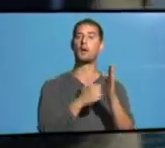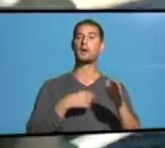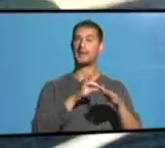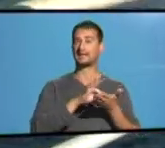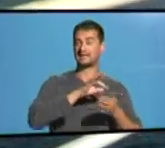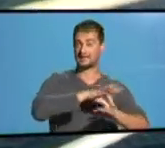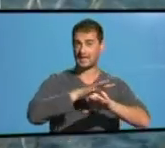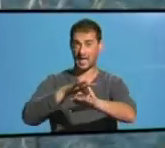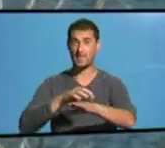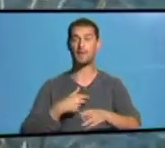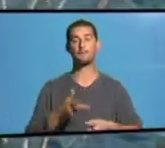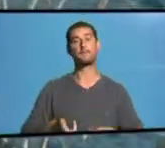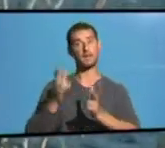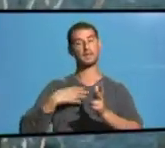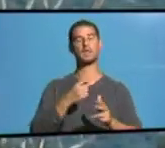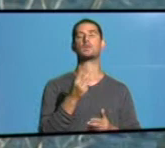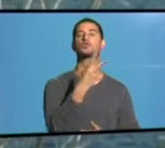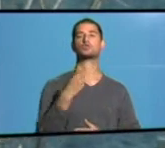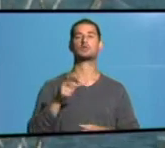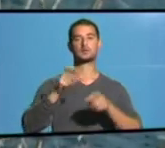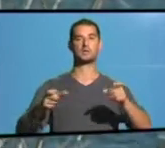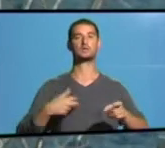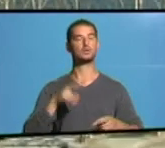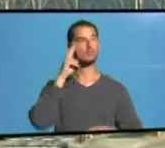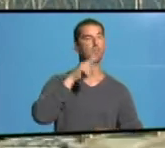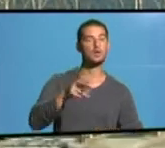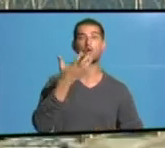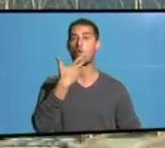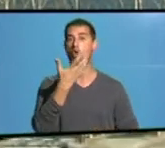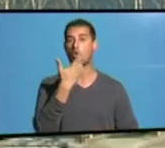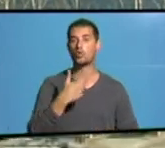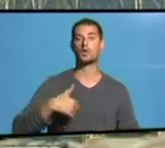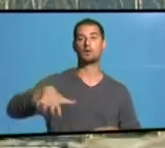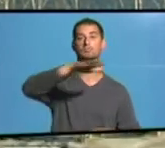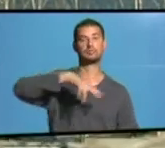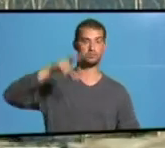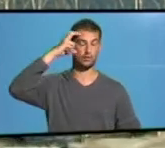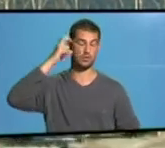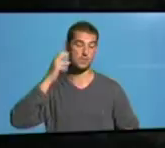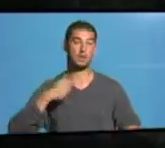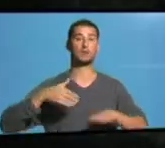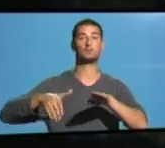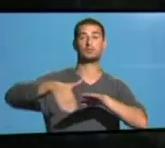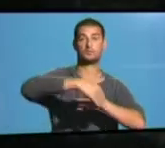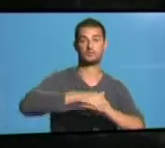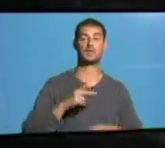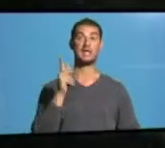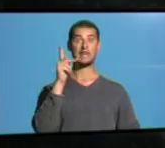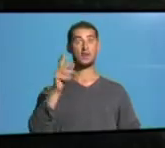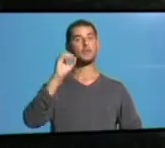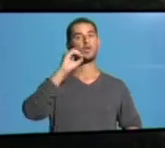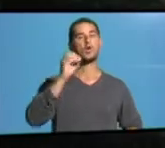de 200 persoas percorrer os concellos de Cervo, Ribadeo e a contorna de Belesar en Porto Marín. Quilómetro Cero